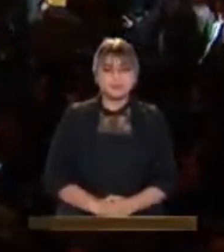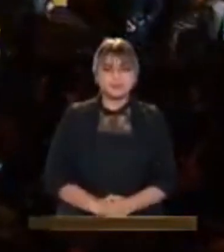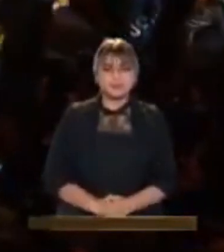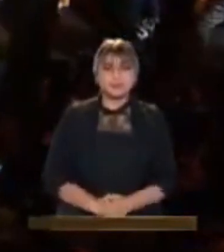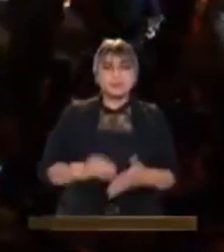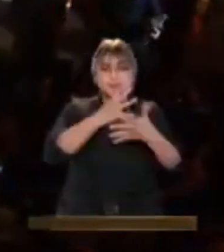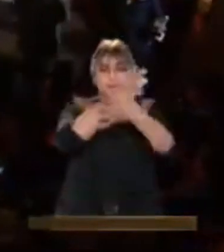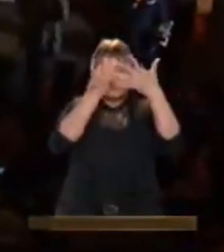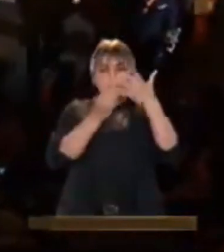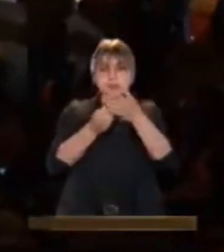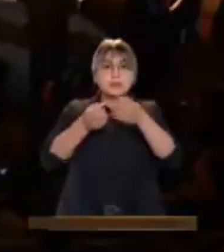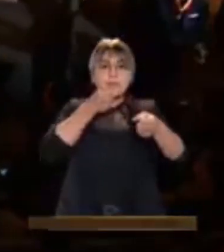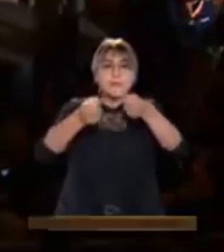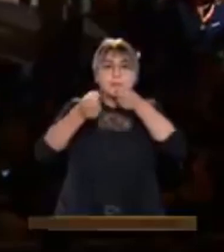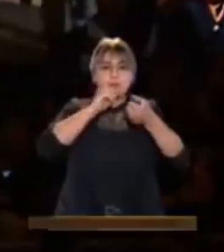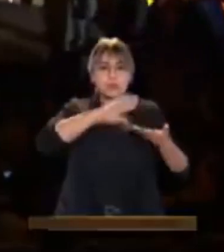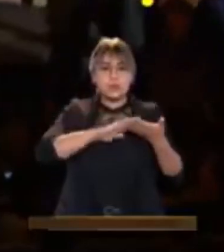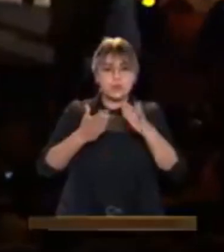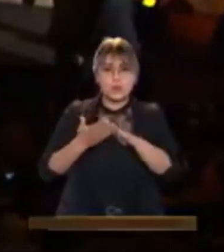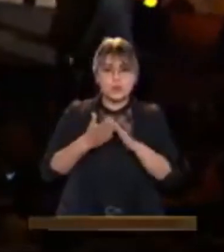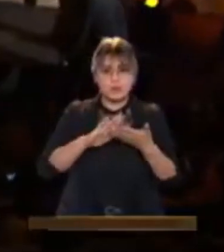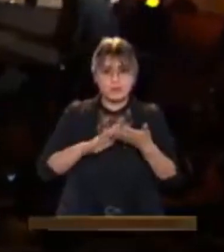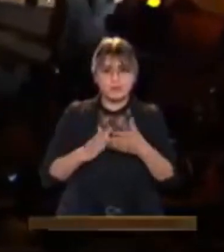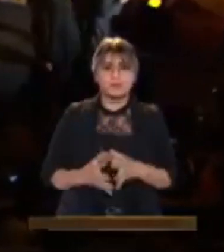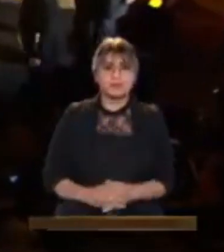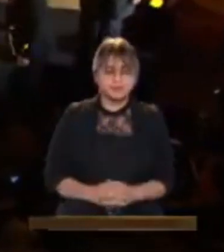Categoría Periodismo Comunitario.